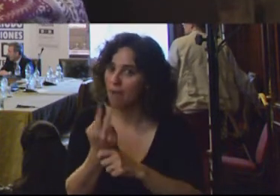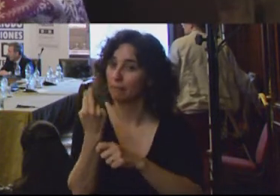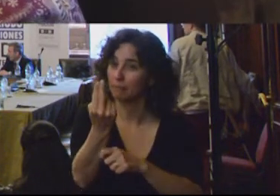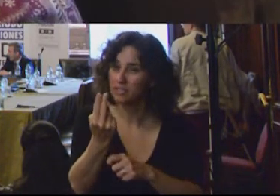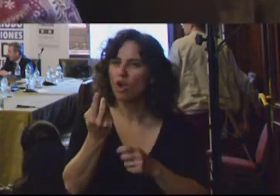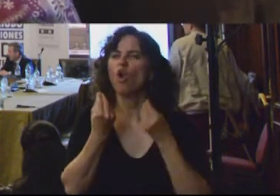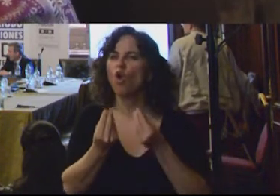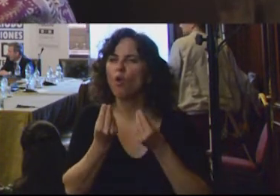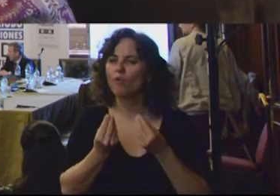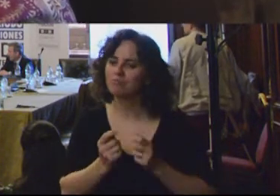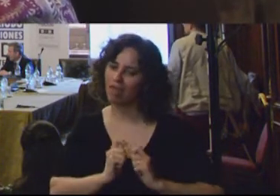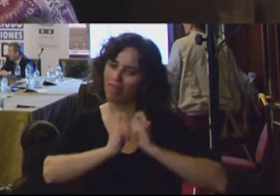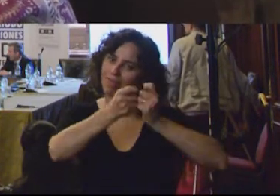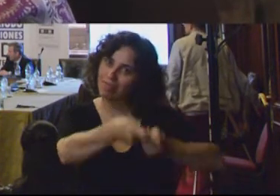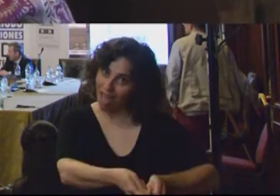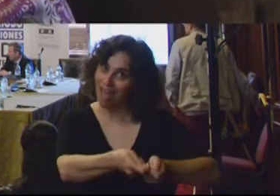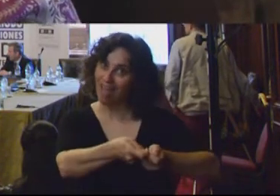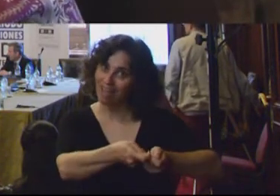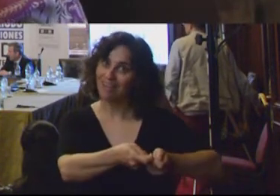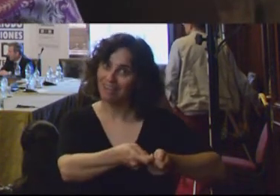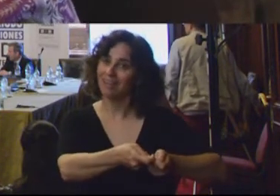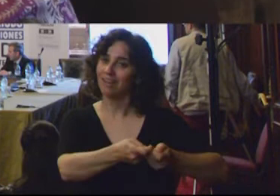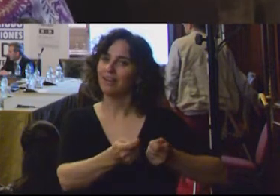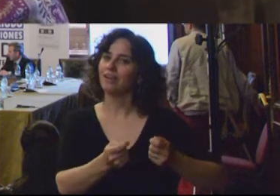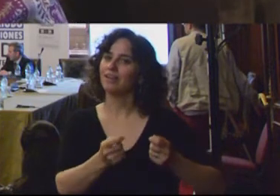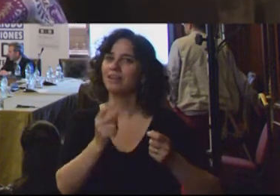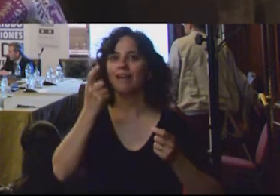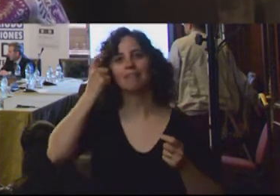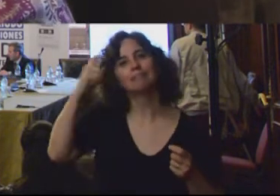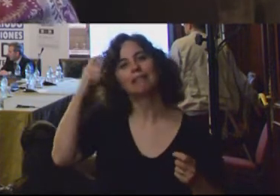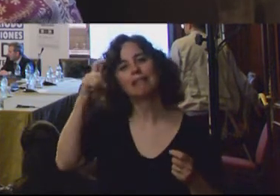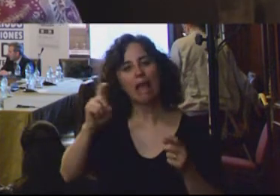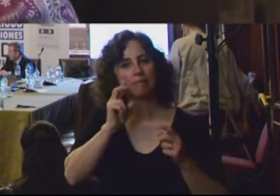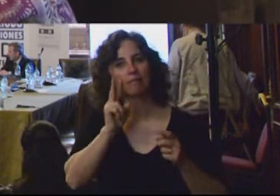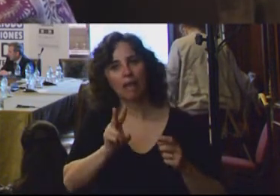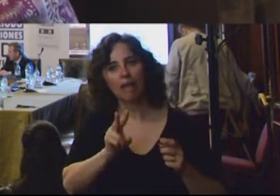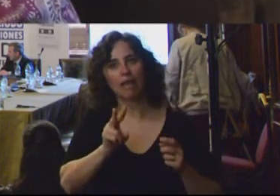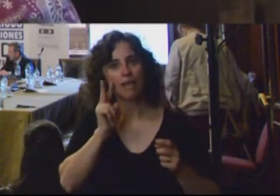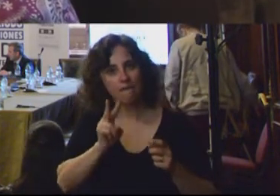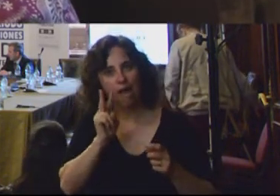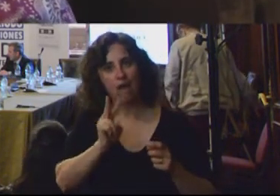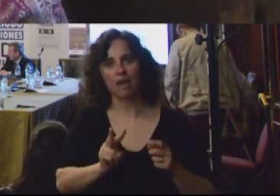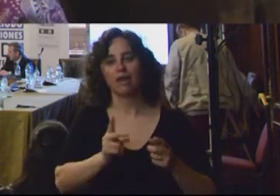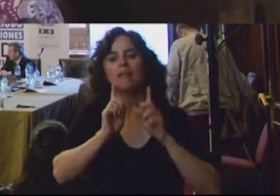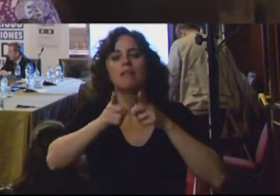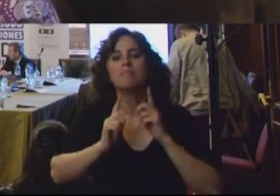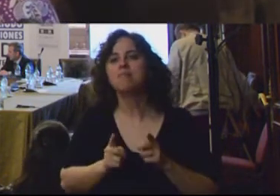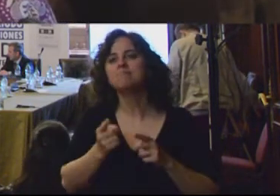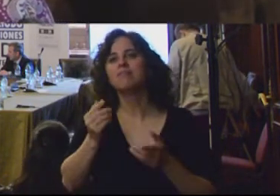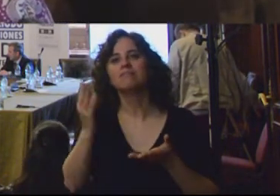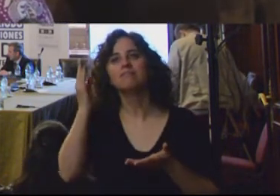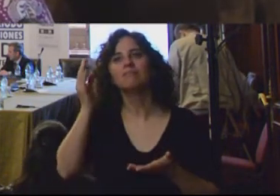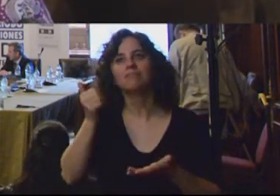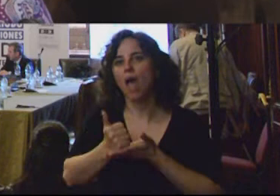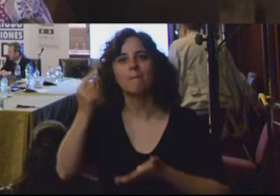cómo se asignan, ¿verdad? Los criterios que hay que atender y si está considerado esto